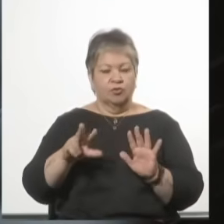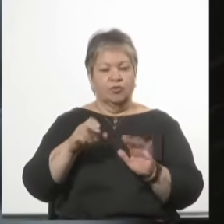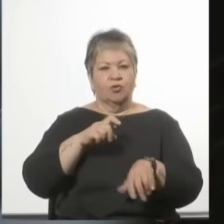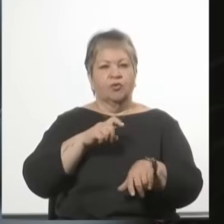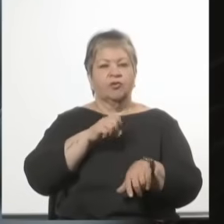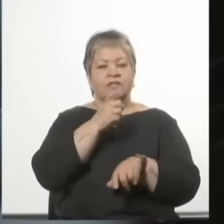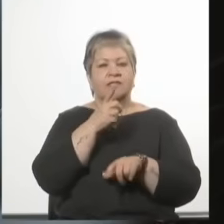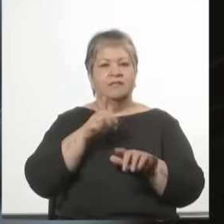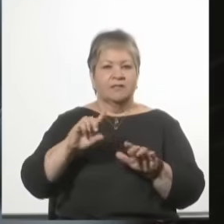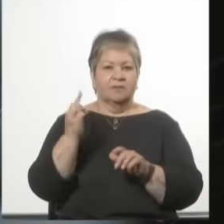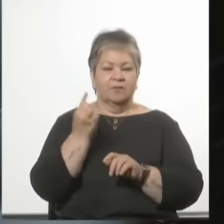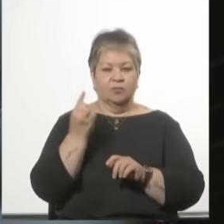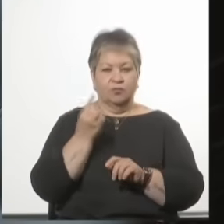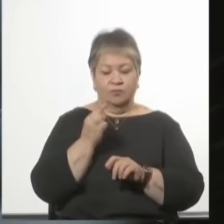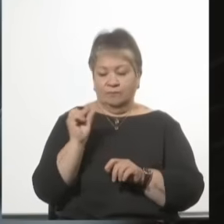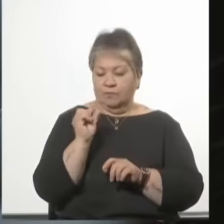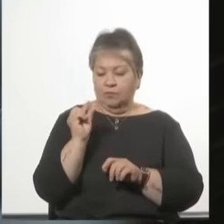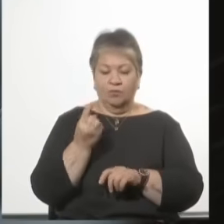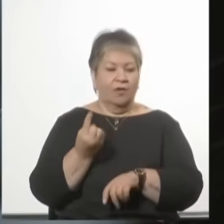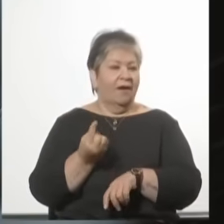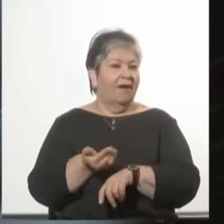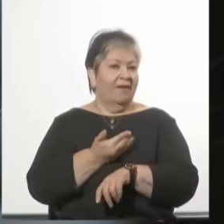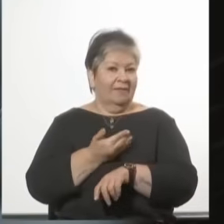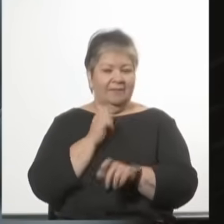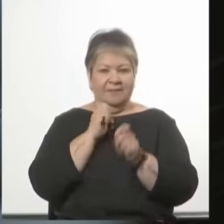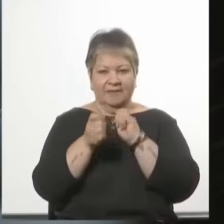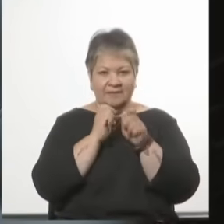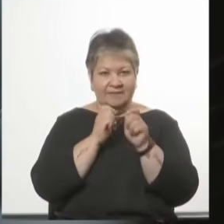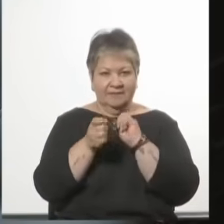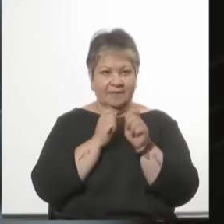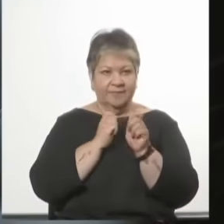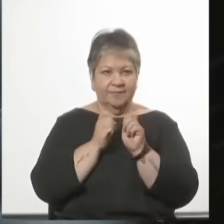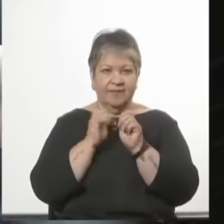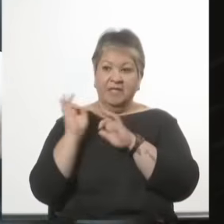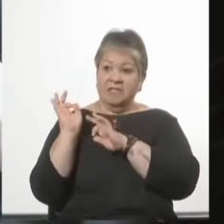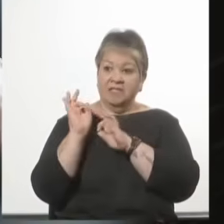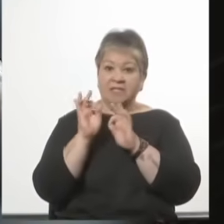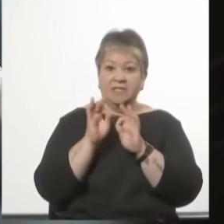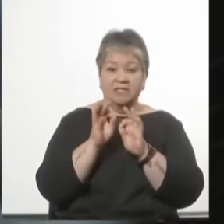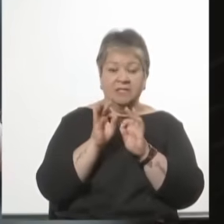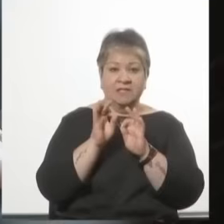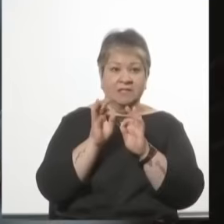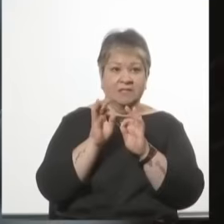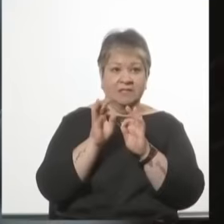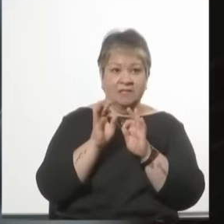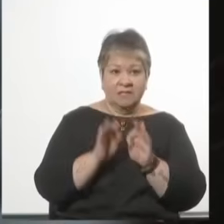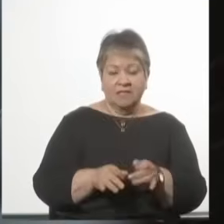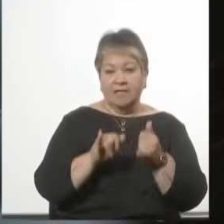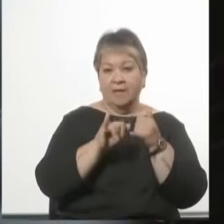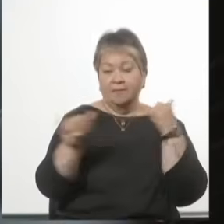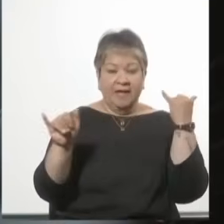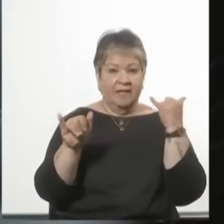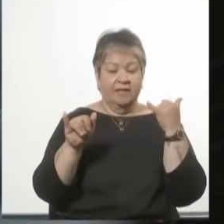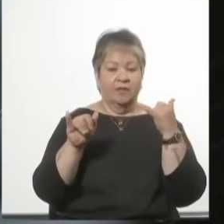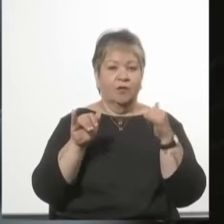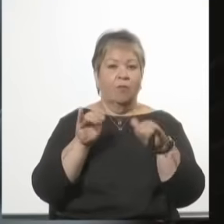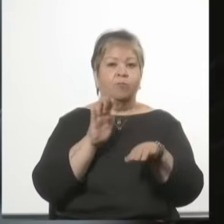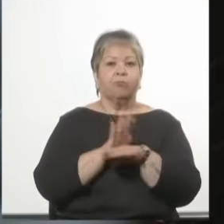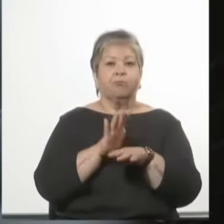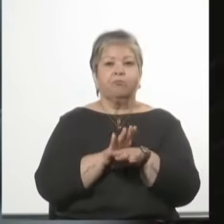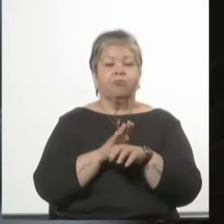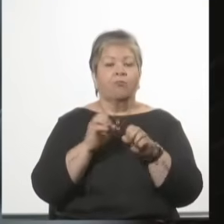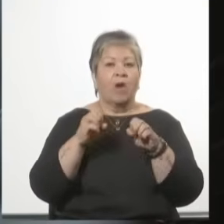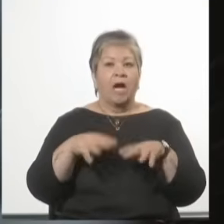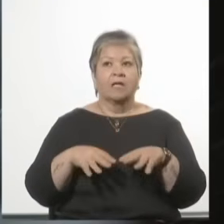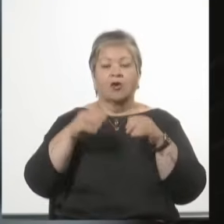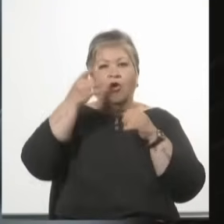18:17 horas, unos minutos antes de la conferencia de prensa, llega a la casilla, por arte de magia, un correo